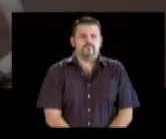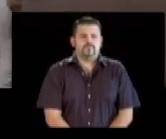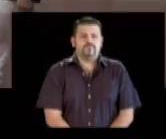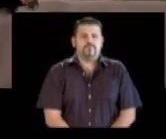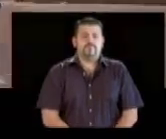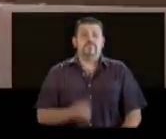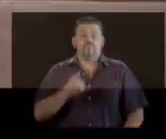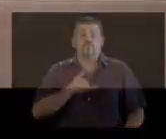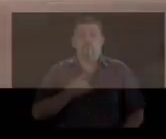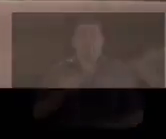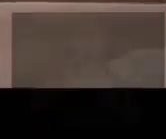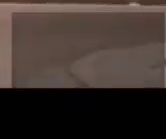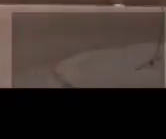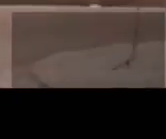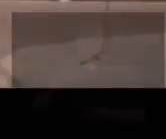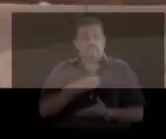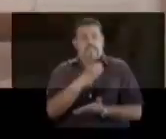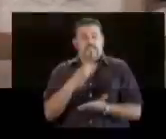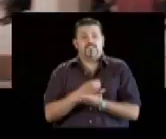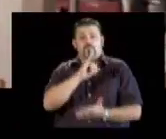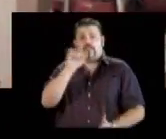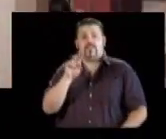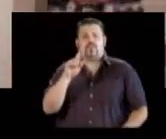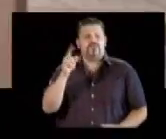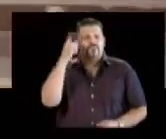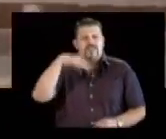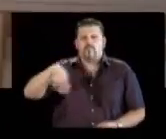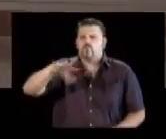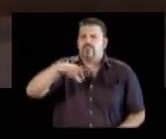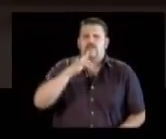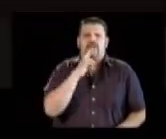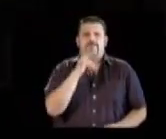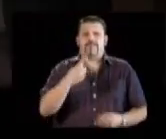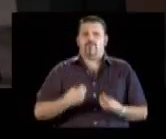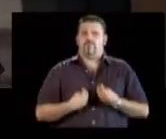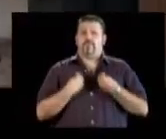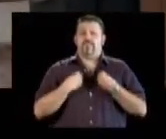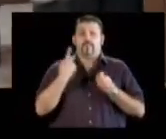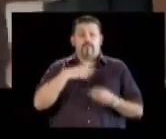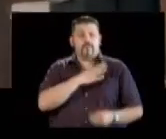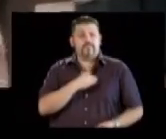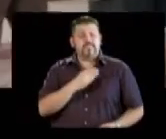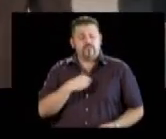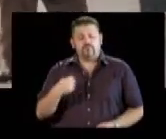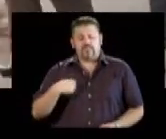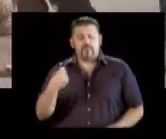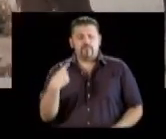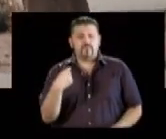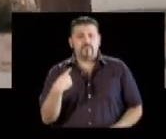Me mudé para acá, para Ciudad Juárez, para buscar una mejor vida para mis hijos, para mí misma.